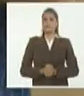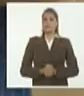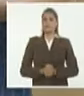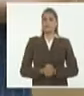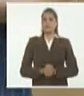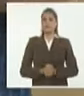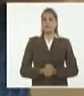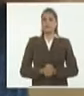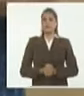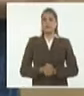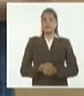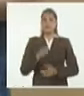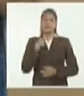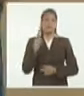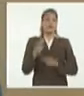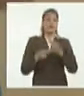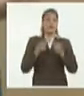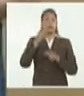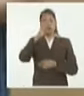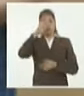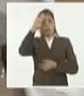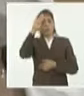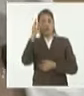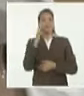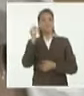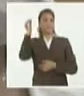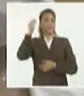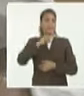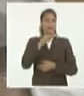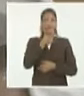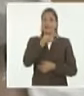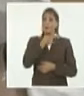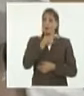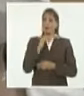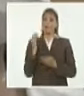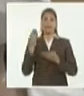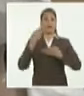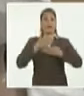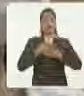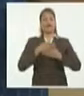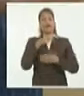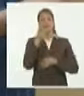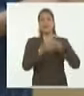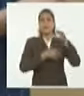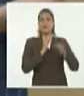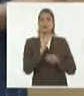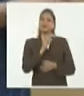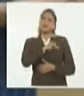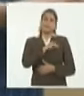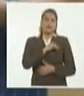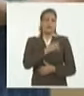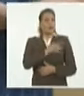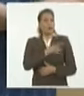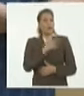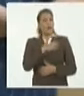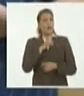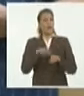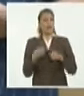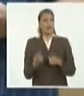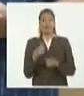hace un país pobre, bloqueado, brutalmente bloqueado. Yo solo digo que yo tengo un sentimiento con eso, por lo que hemos vivido en este año y